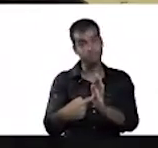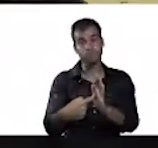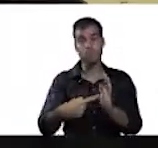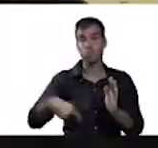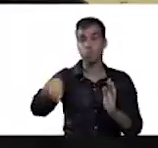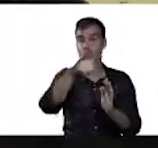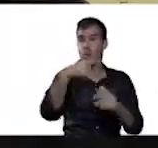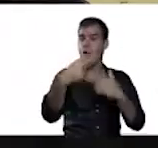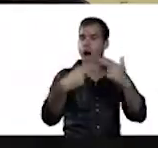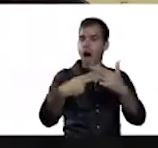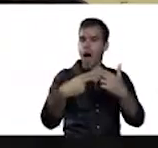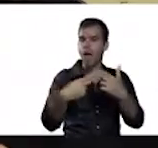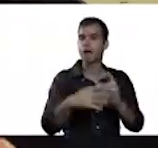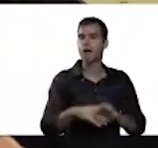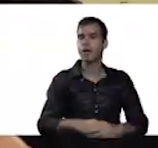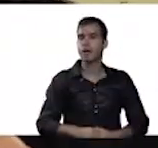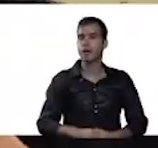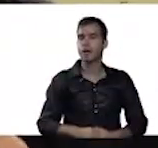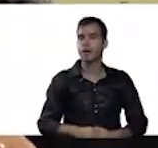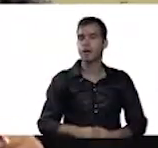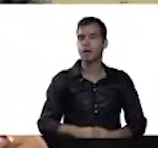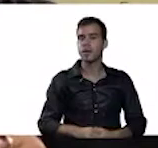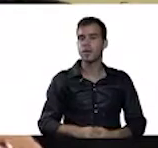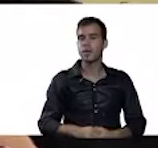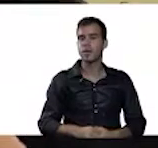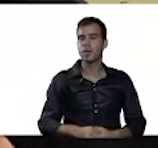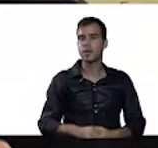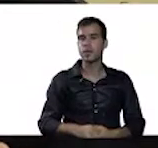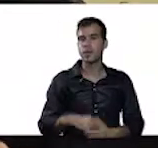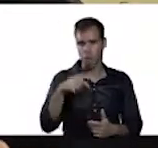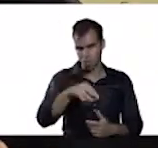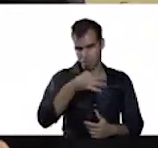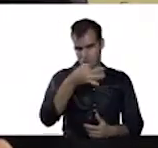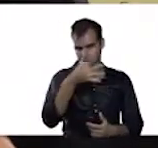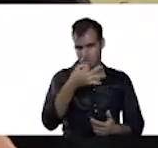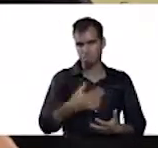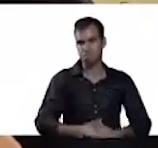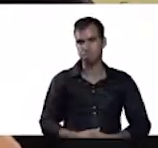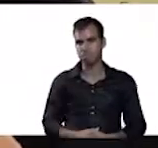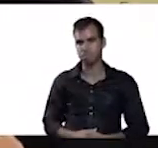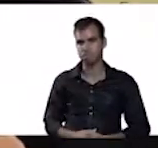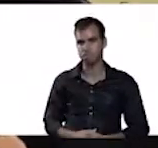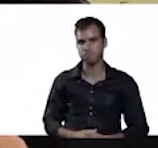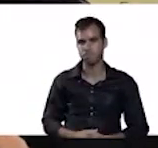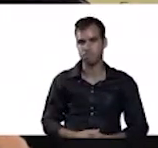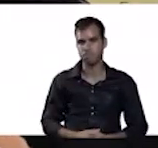recomiendo que realicen las actividades siguientes.